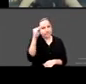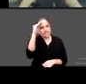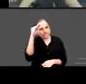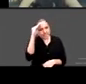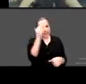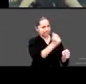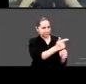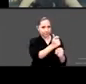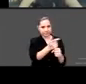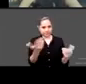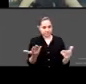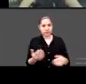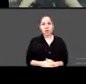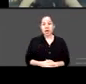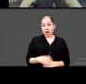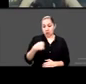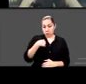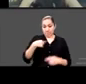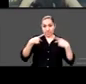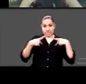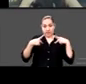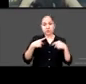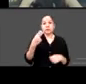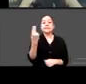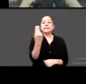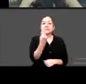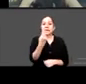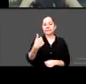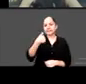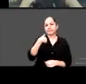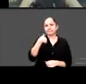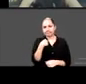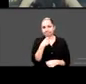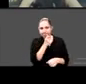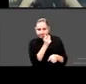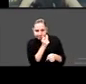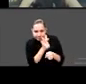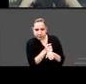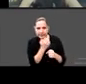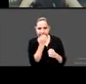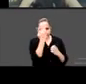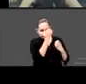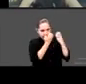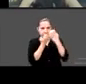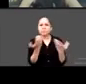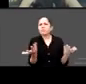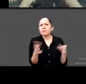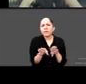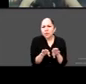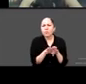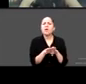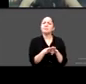que técnicamente se llama de mentalización, la capacidad de adivinar a través de la empatía y otras habilidades